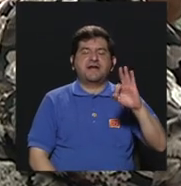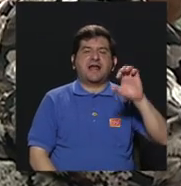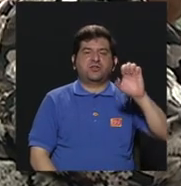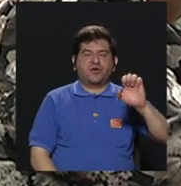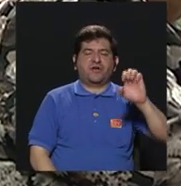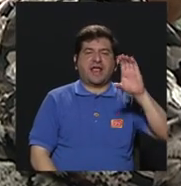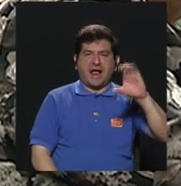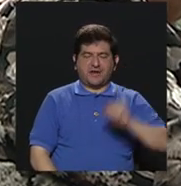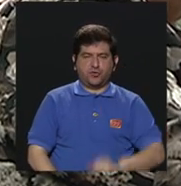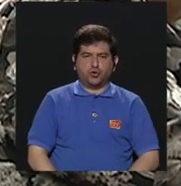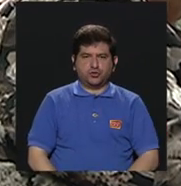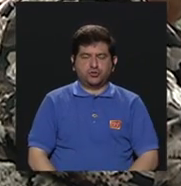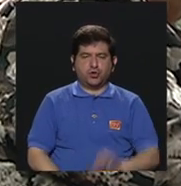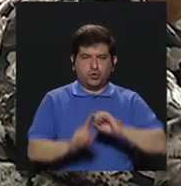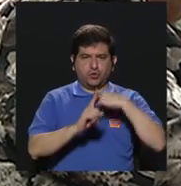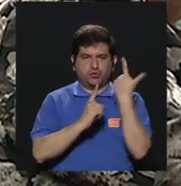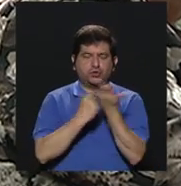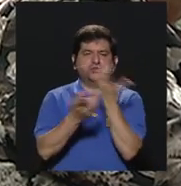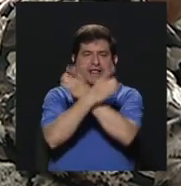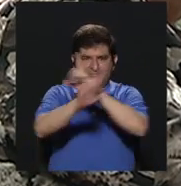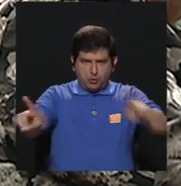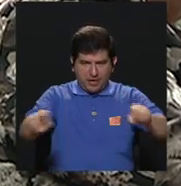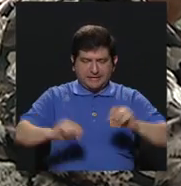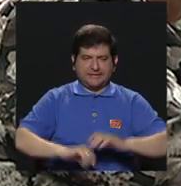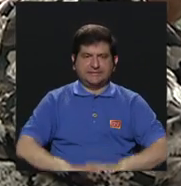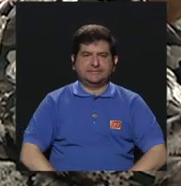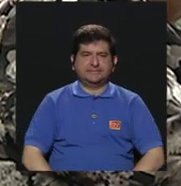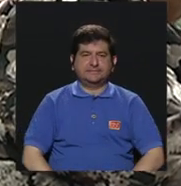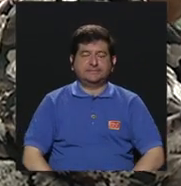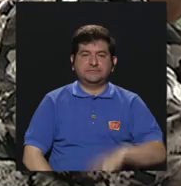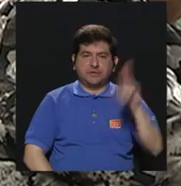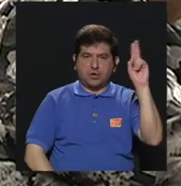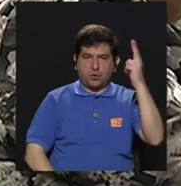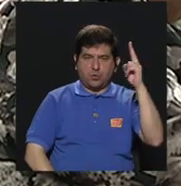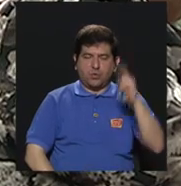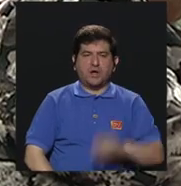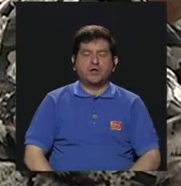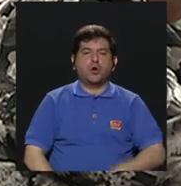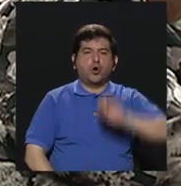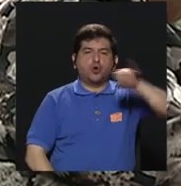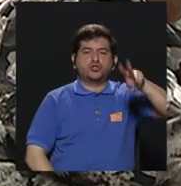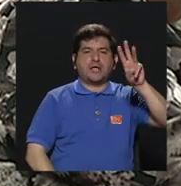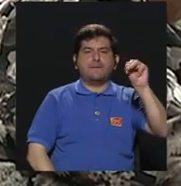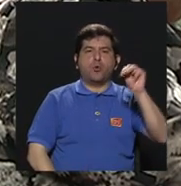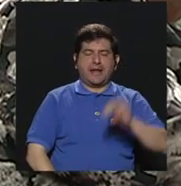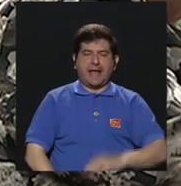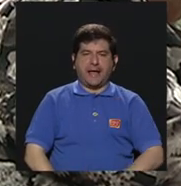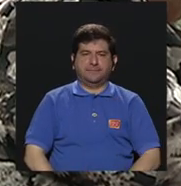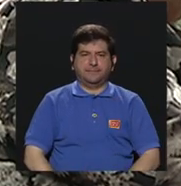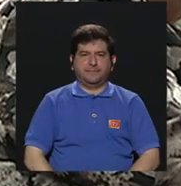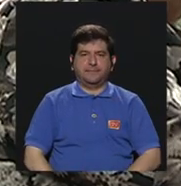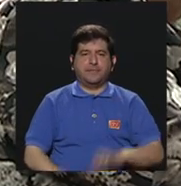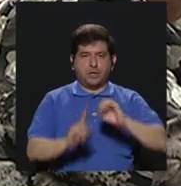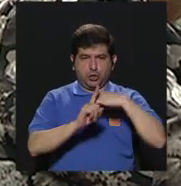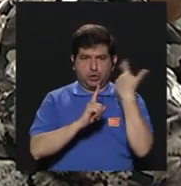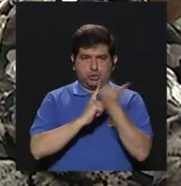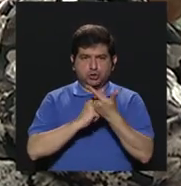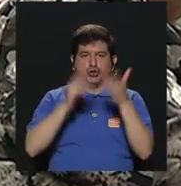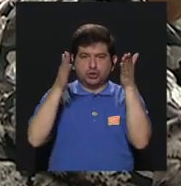Cardoso, socialdemócrata, y el uruguayo José Mujica, socialista,